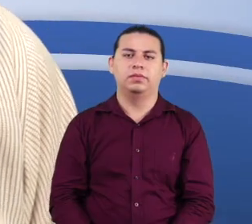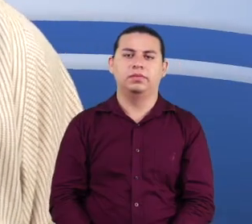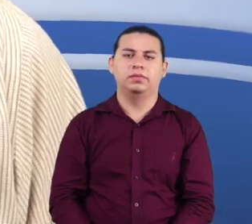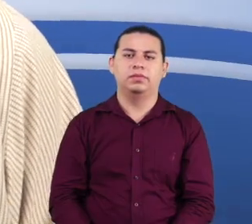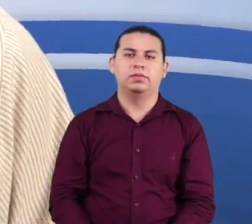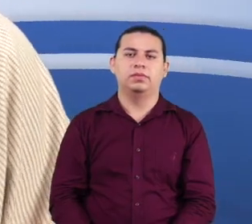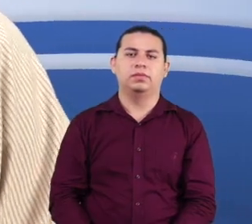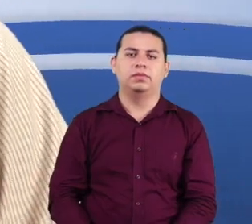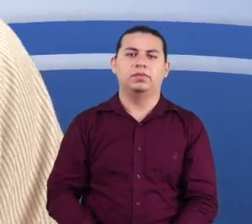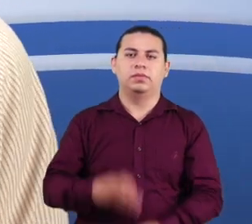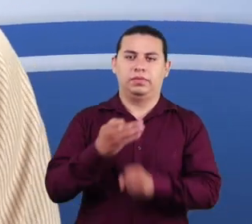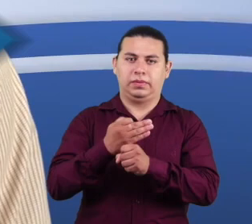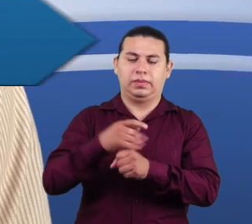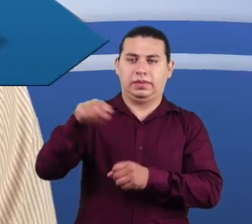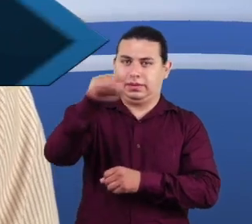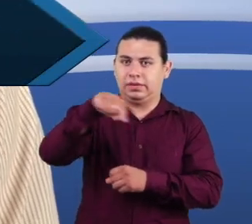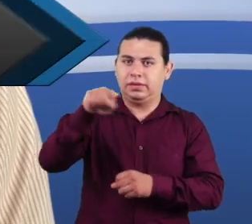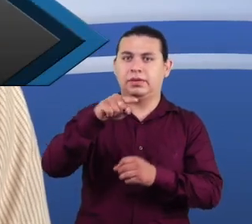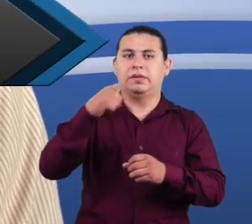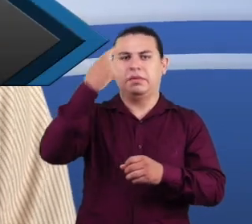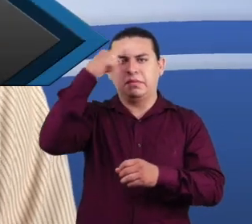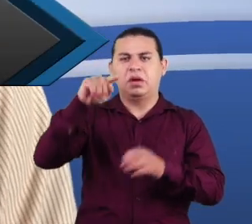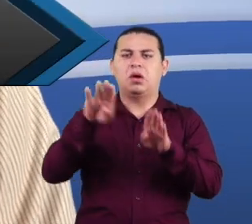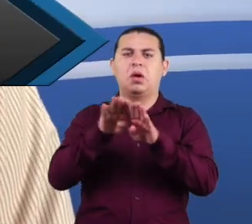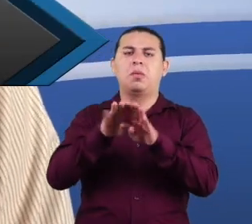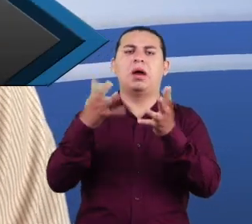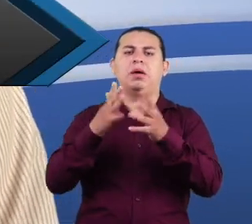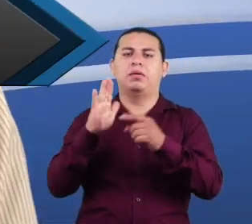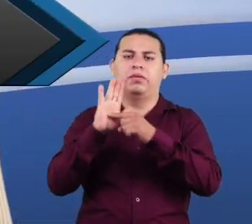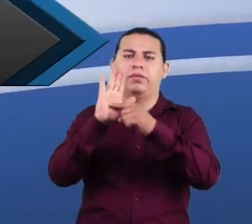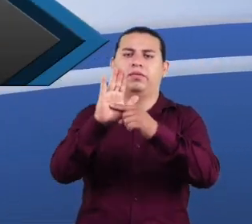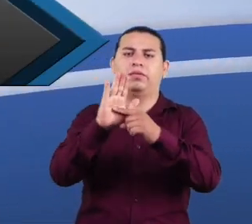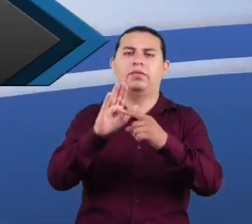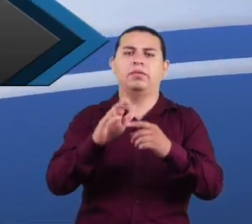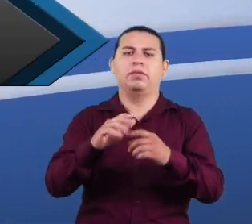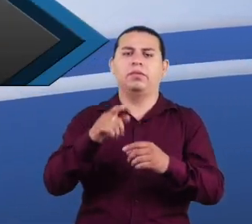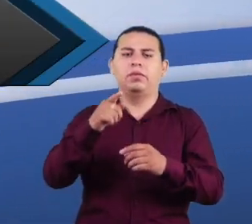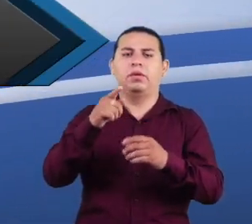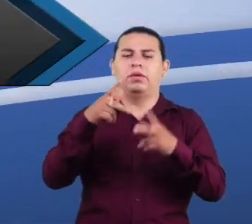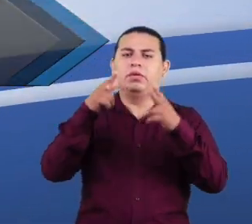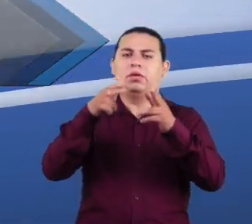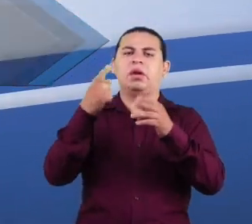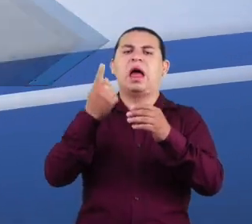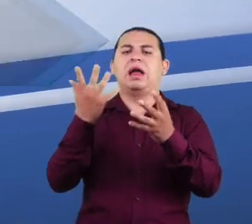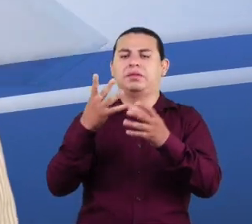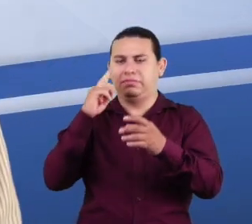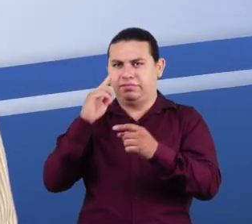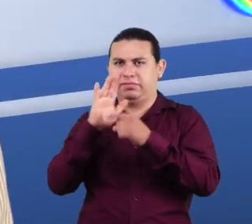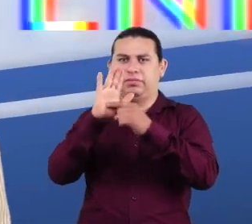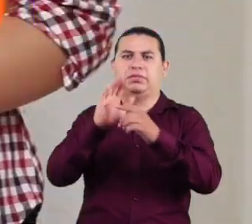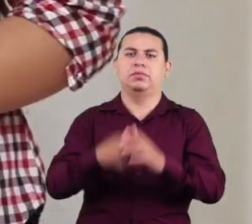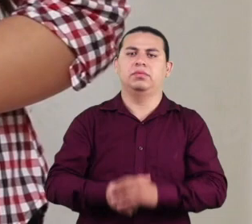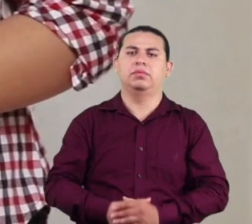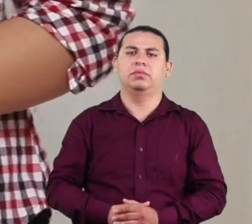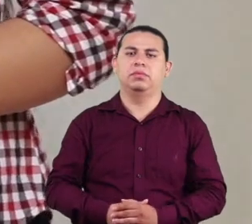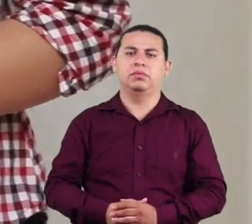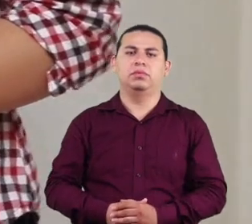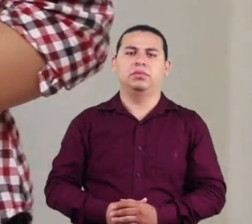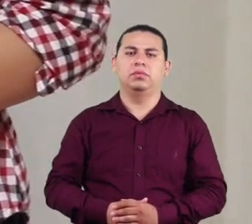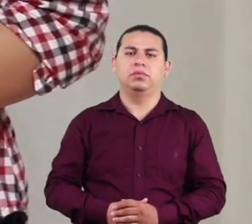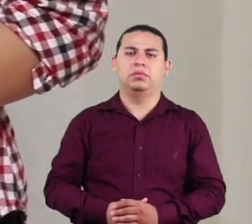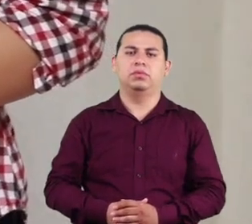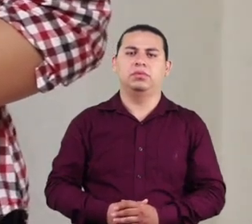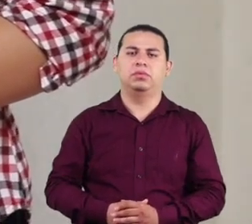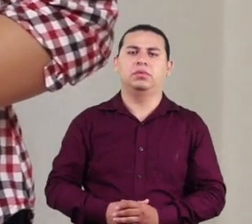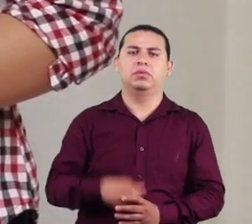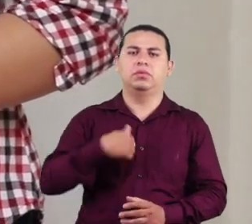La doctora Ana Luz Ruiz Soto de la Cruz nos platica un poco acerca del verano científico y los alumnos nos comentan qué les parece. Bien, pues me parece